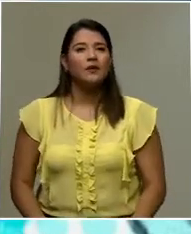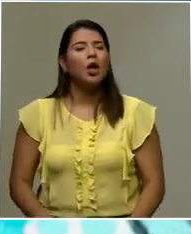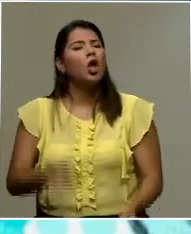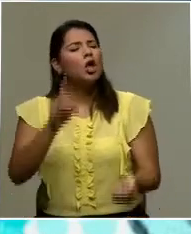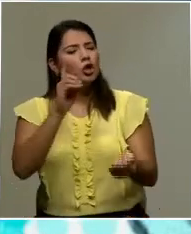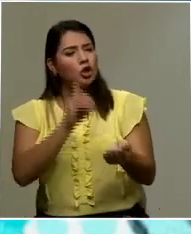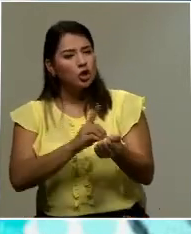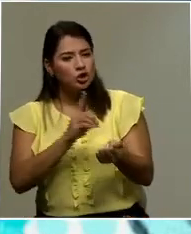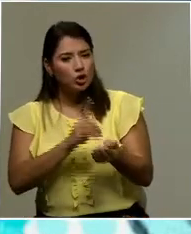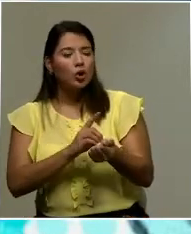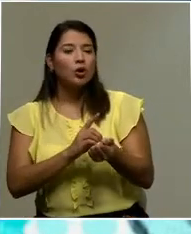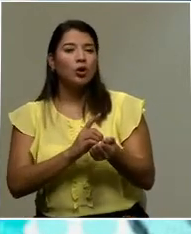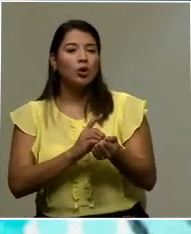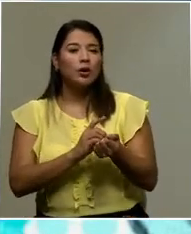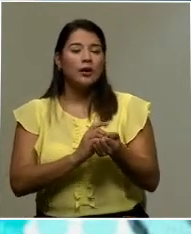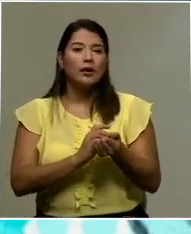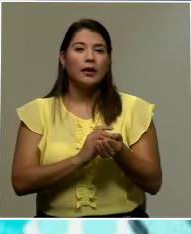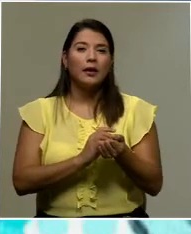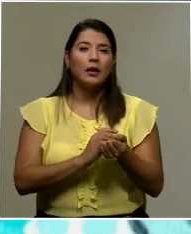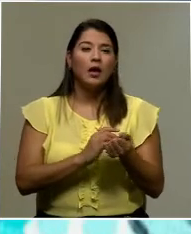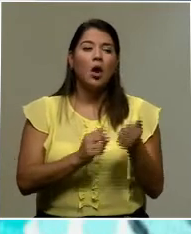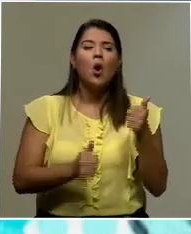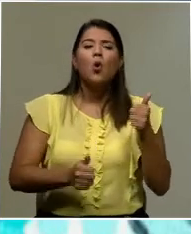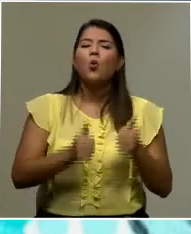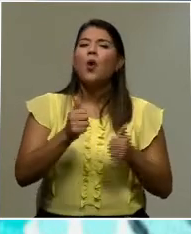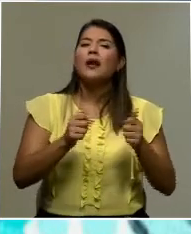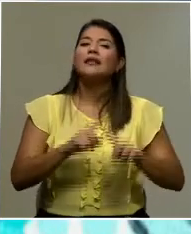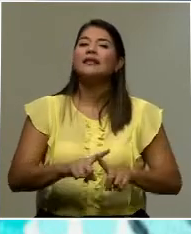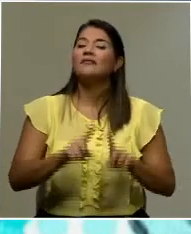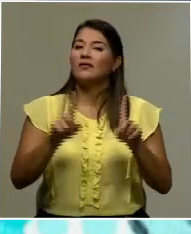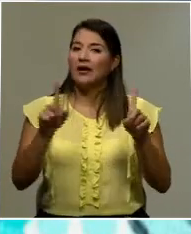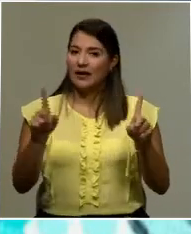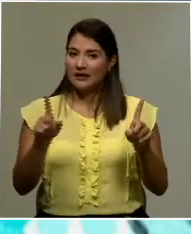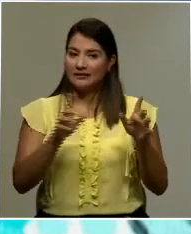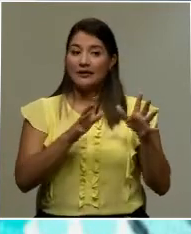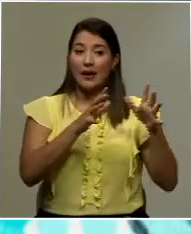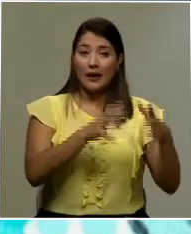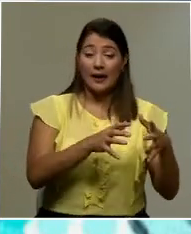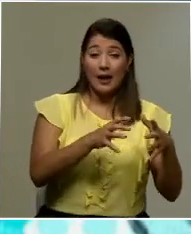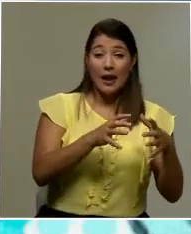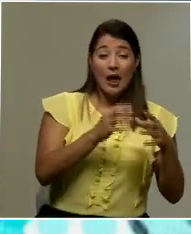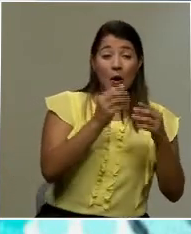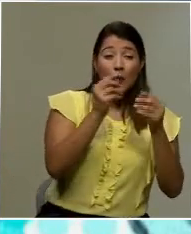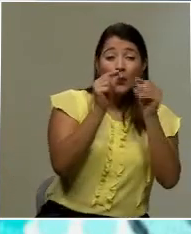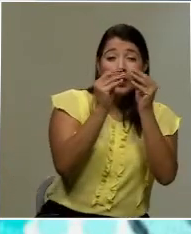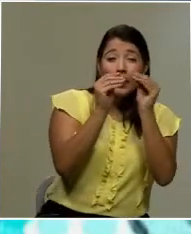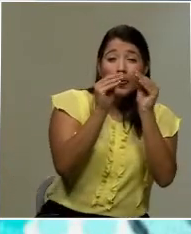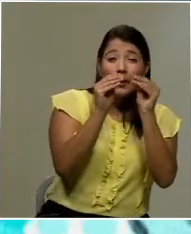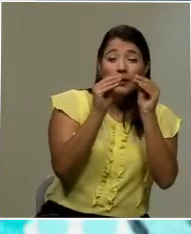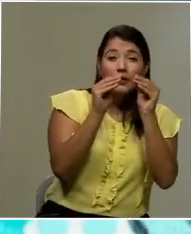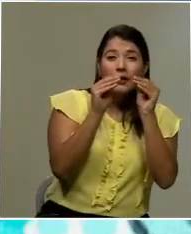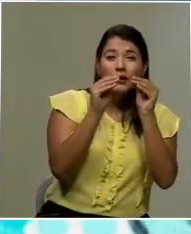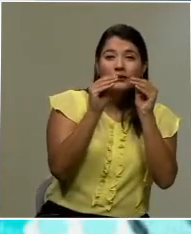y contagiosidad, ¿cuál es la diferencia entre las microgotas y los